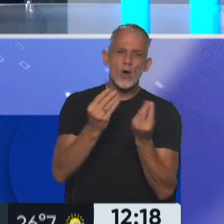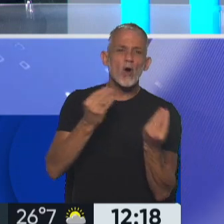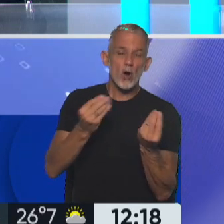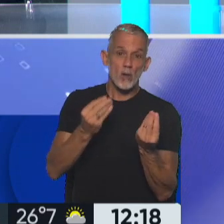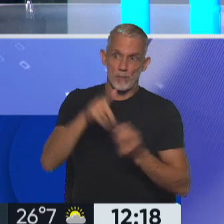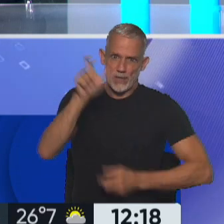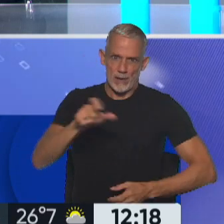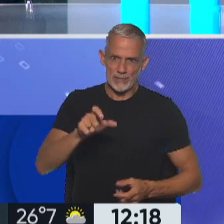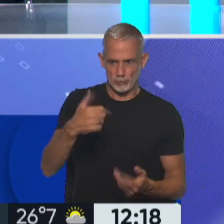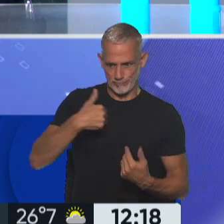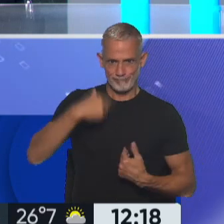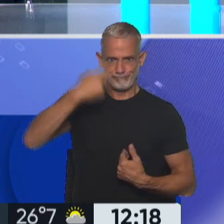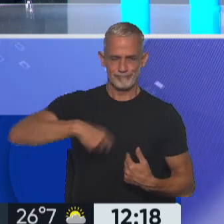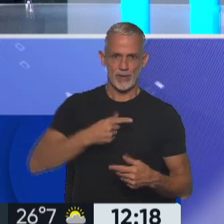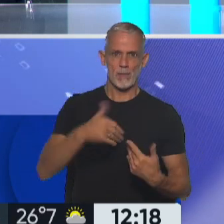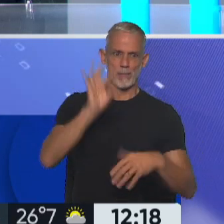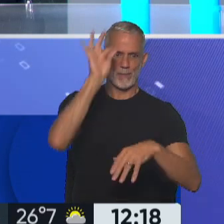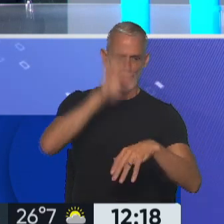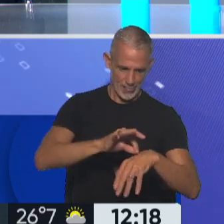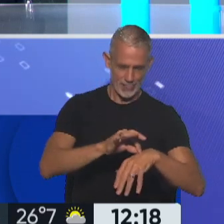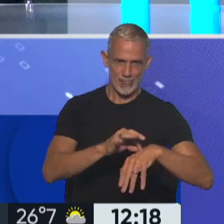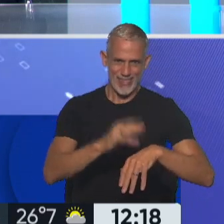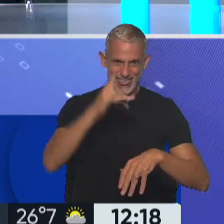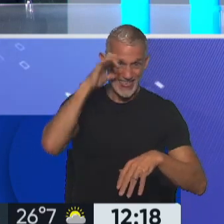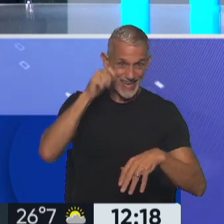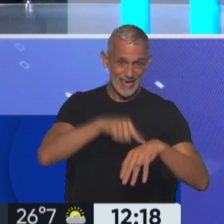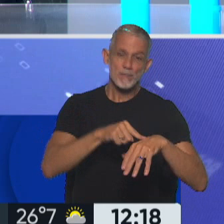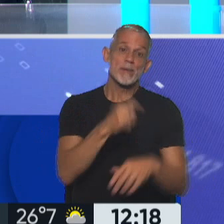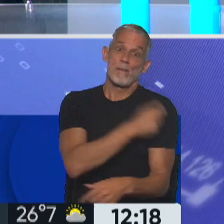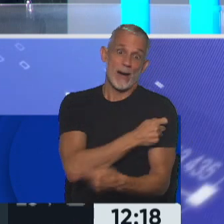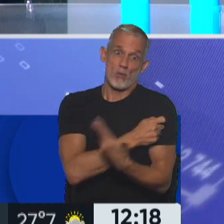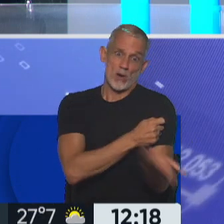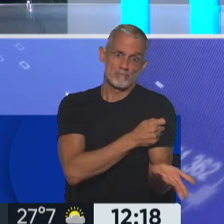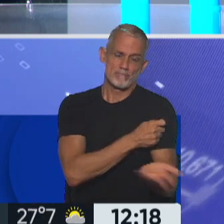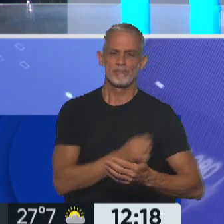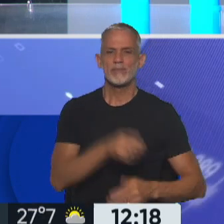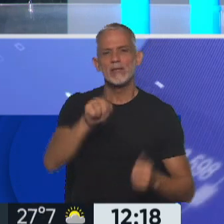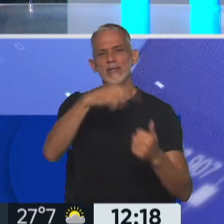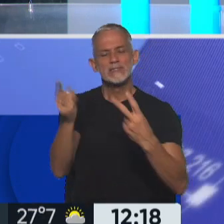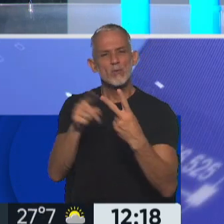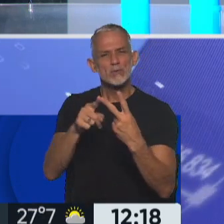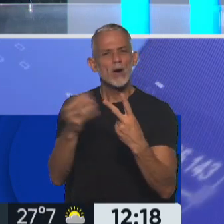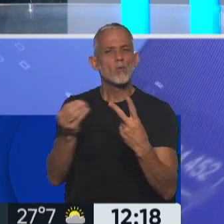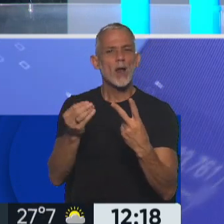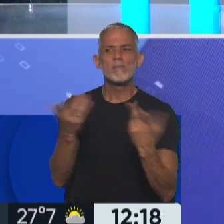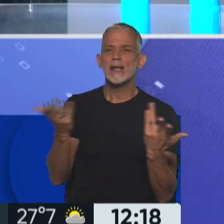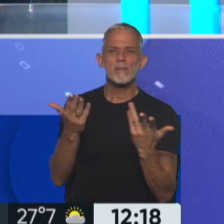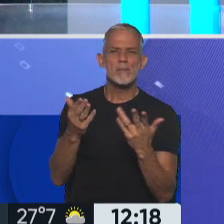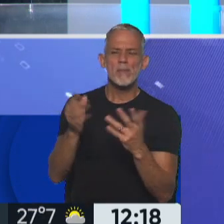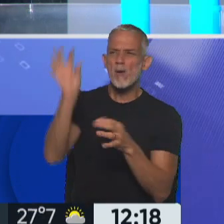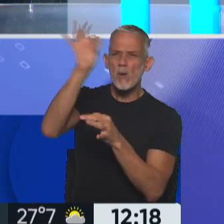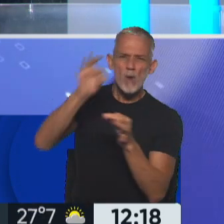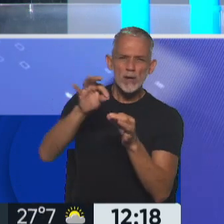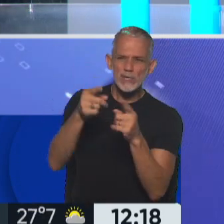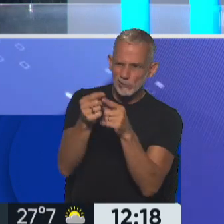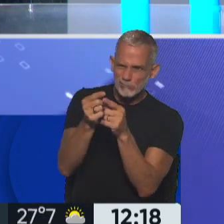la persona que va a ser picada por un mosquito que transmite dengue, eso es la vacuna, no hay otra. Y después la estrategia para combatir el